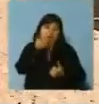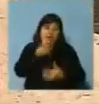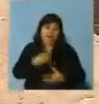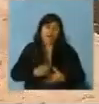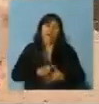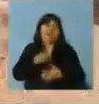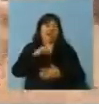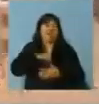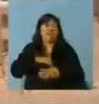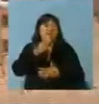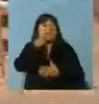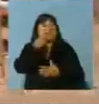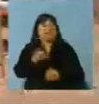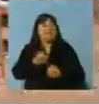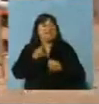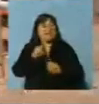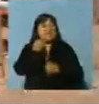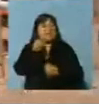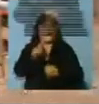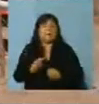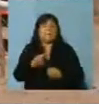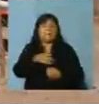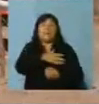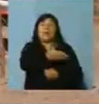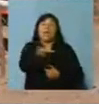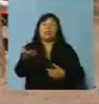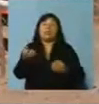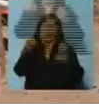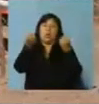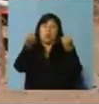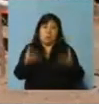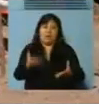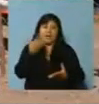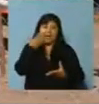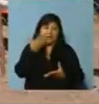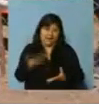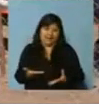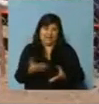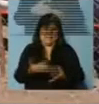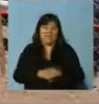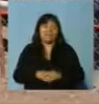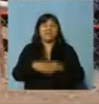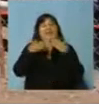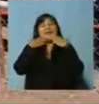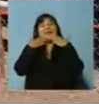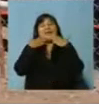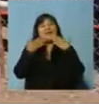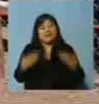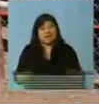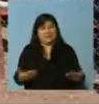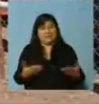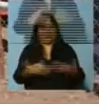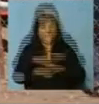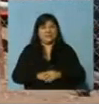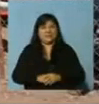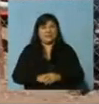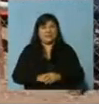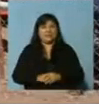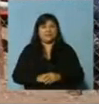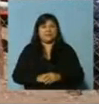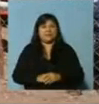viva. A todos, tengan ustedes muy buenas tardes. Muchísimas gracias.